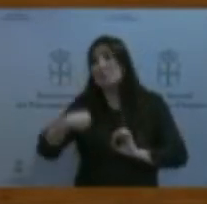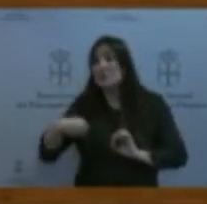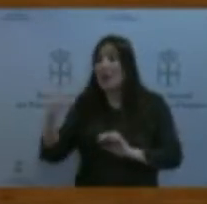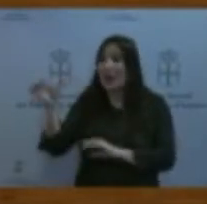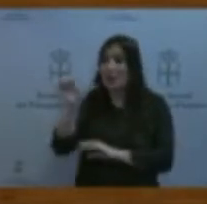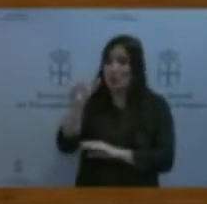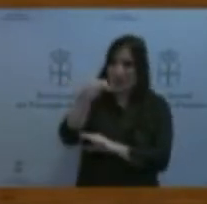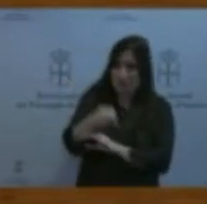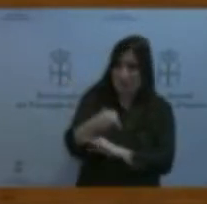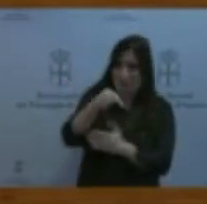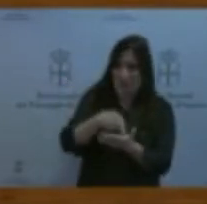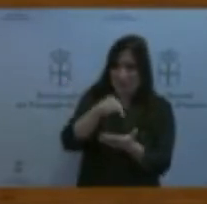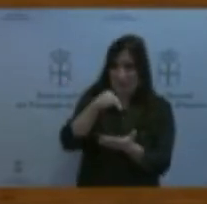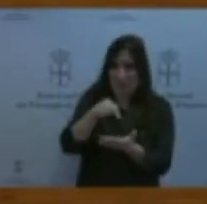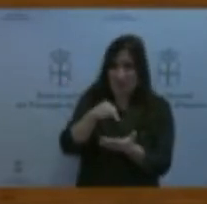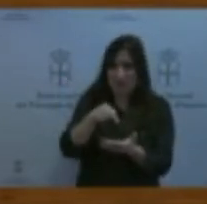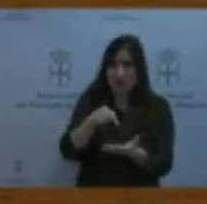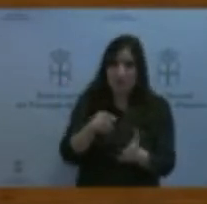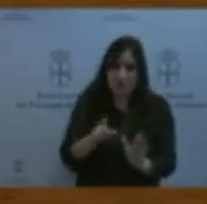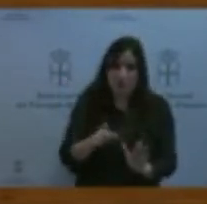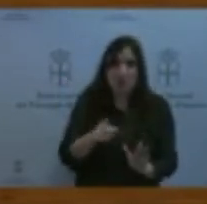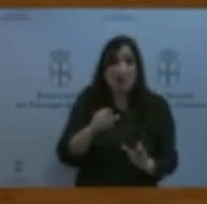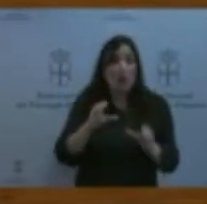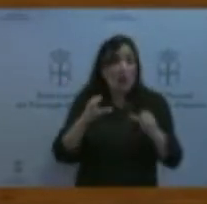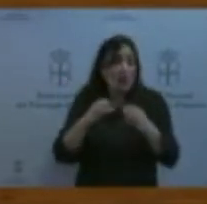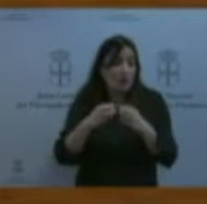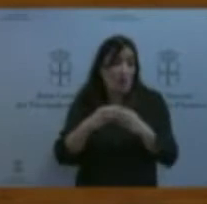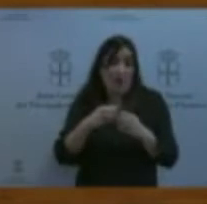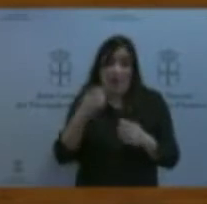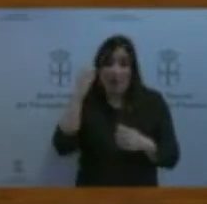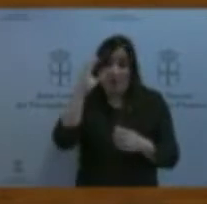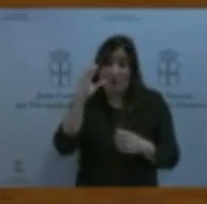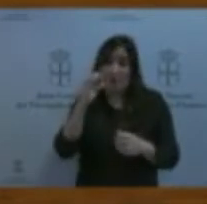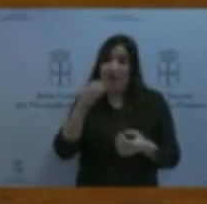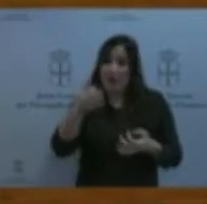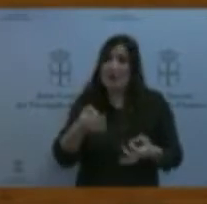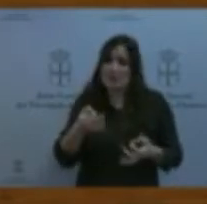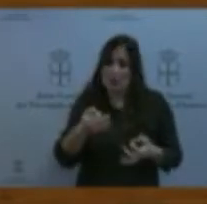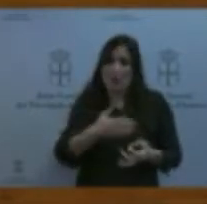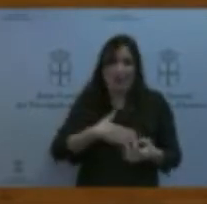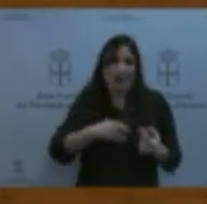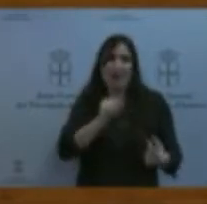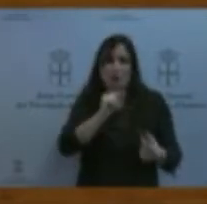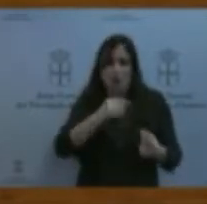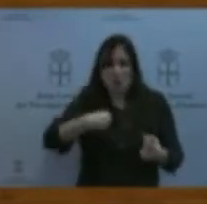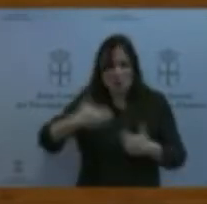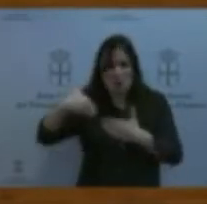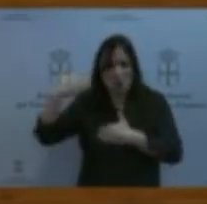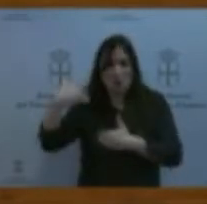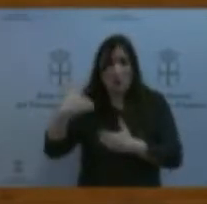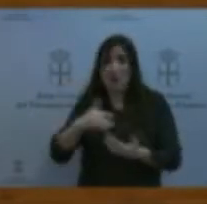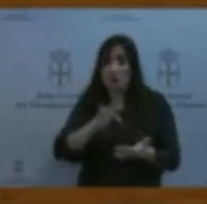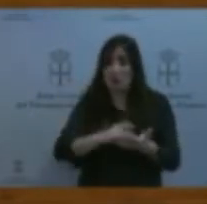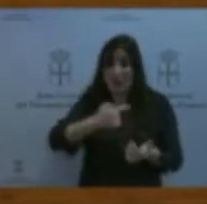y la comunidad científica estoy segura de que estaría deseosa de volver a tener esa discusión, ese debate, en el que desde que nosotros entramos en esta legislatura o sobre el